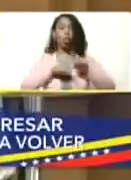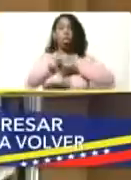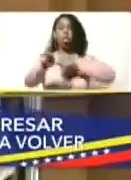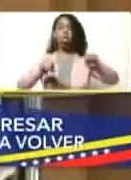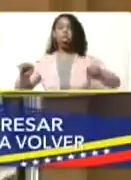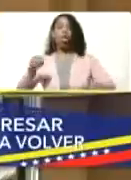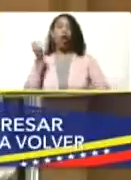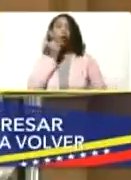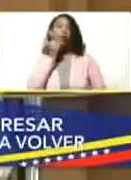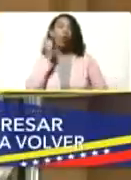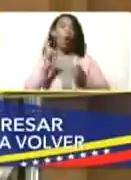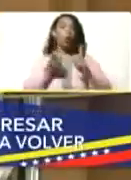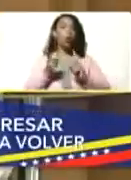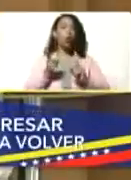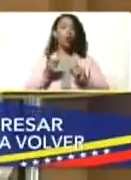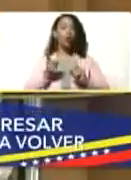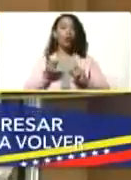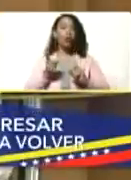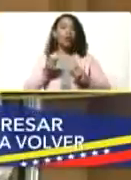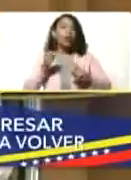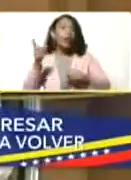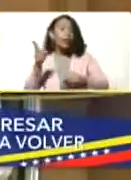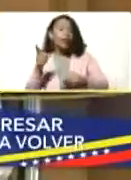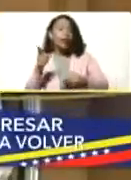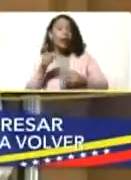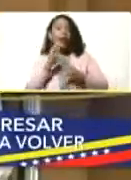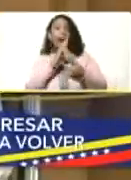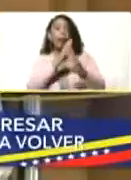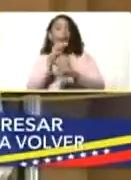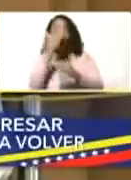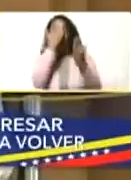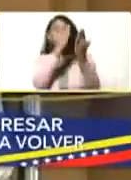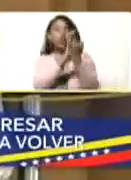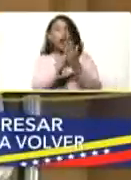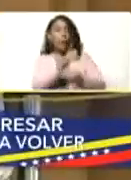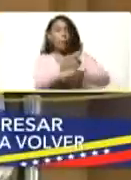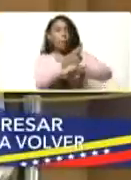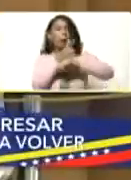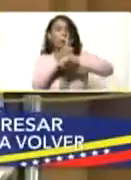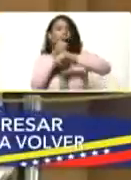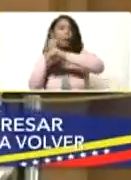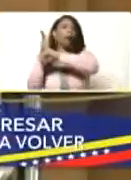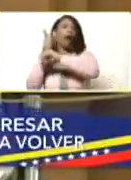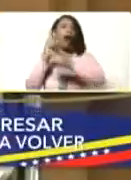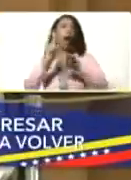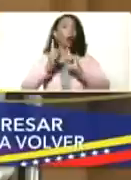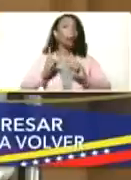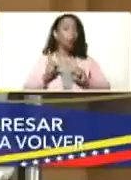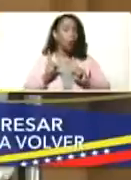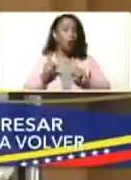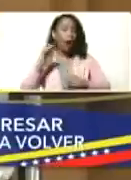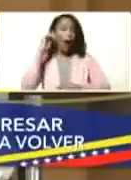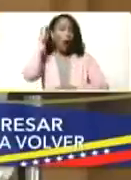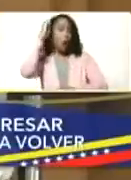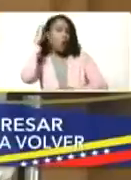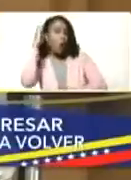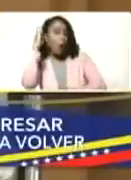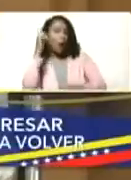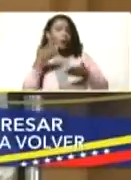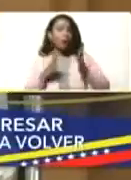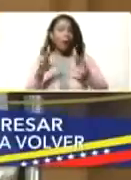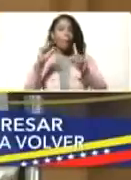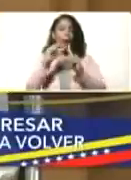los éxodos que son respondidos con balas en las fronteras, tanto en Europa, donde nació la